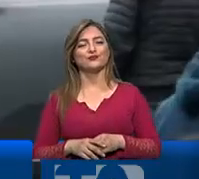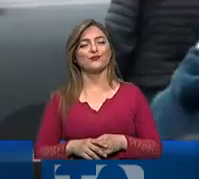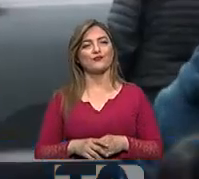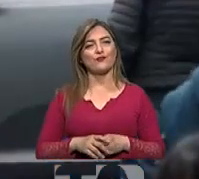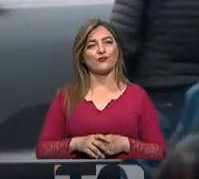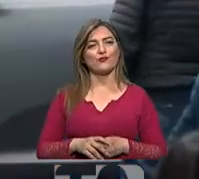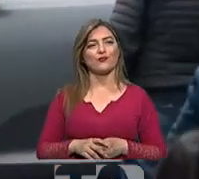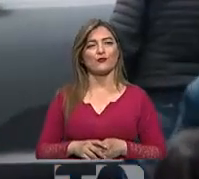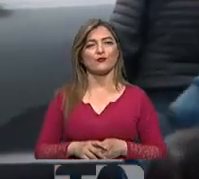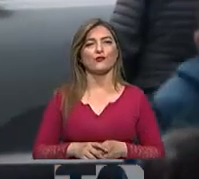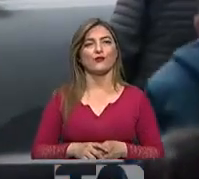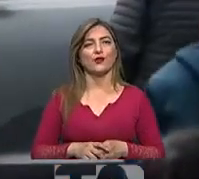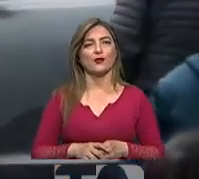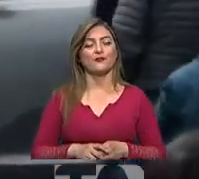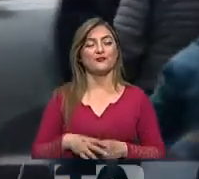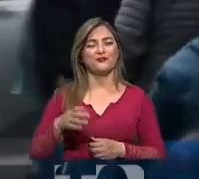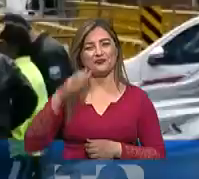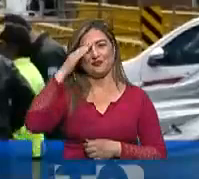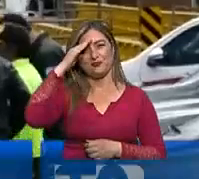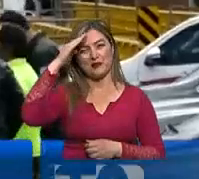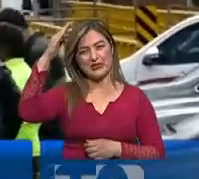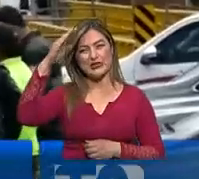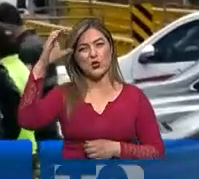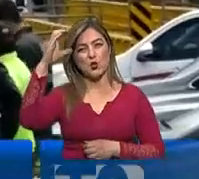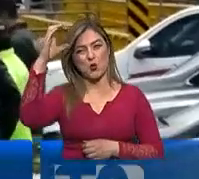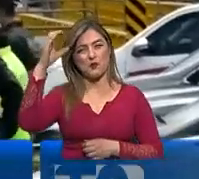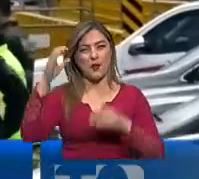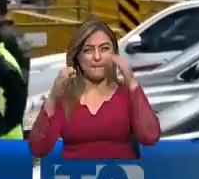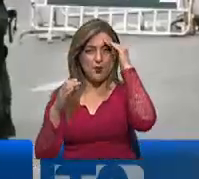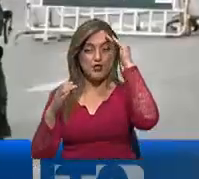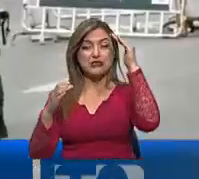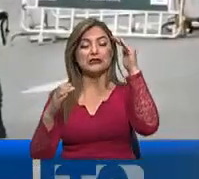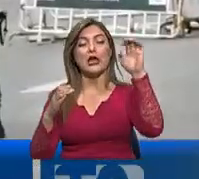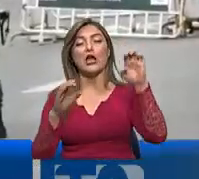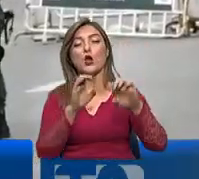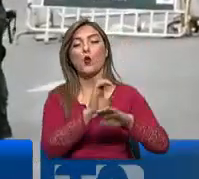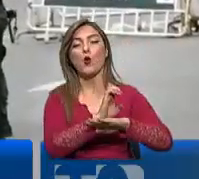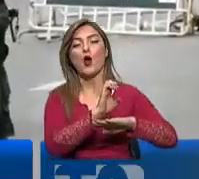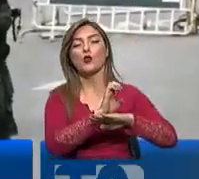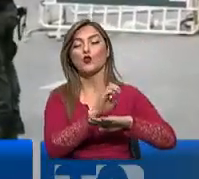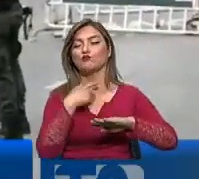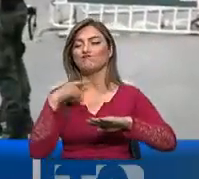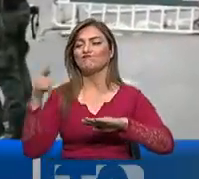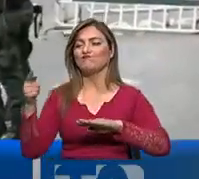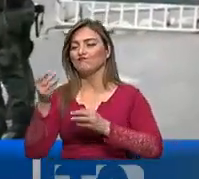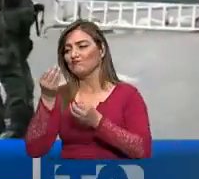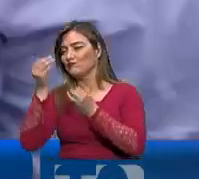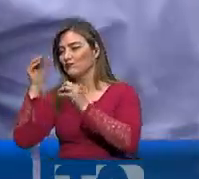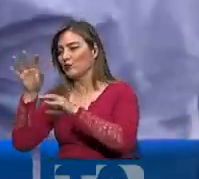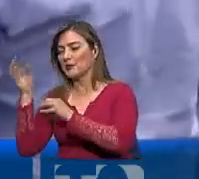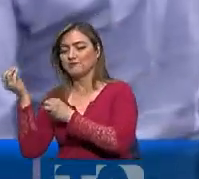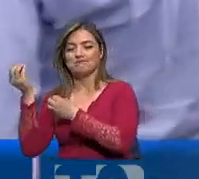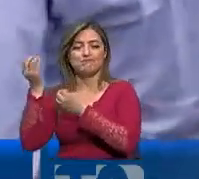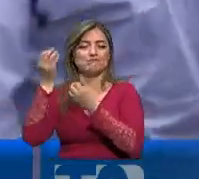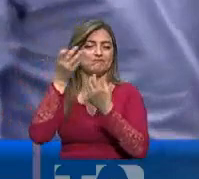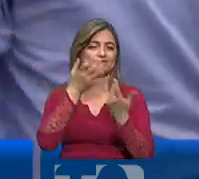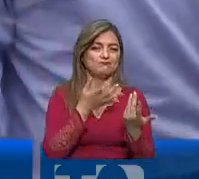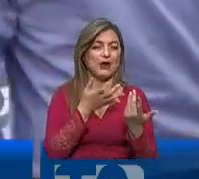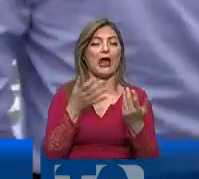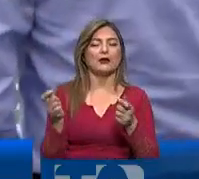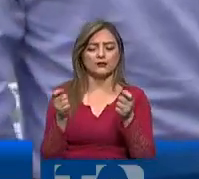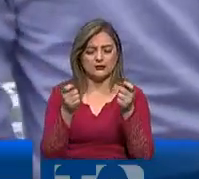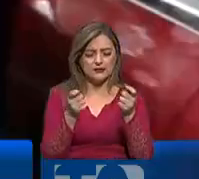Colombia. El cruce de información con Colombia permite la identificación de los vehículos robados en los dos países para ponerlos